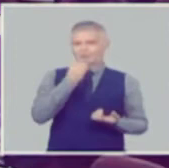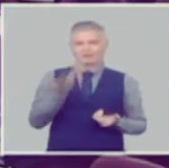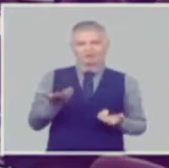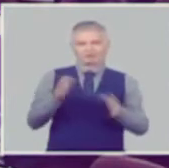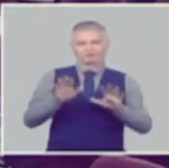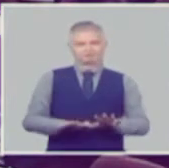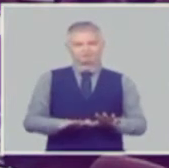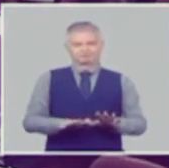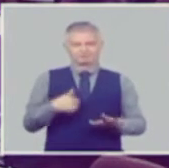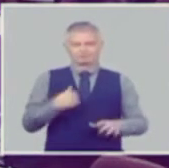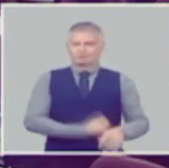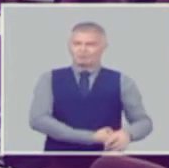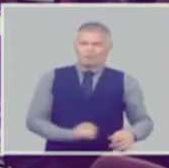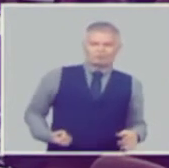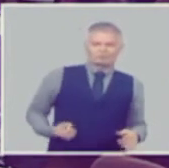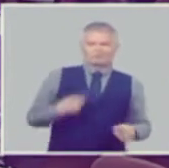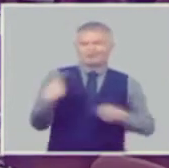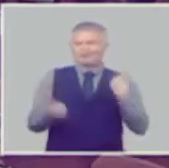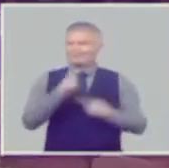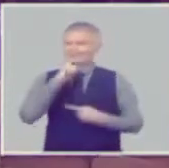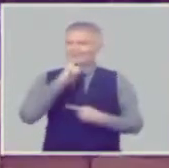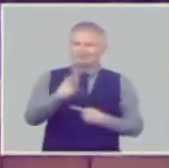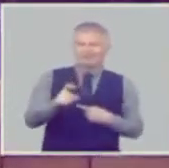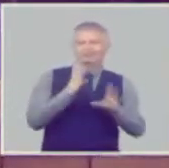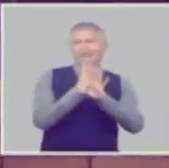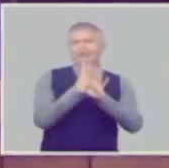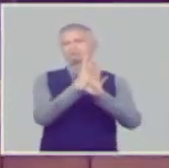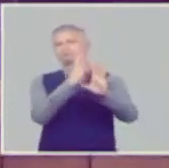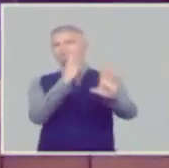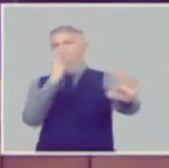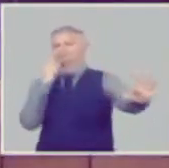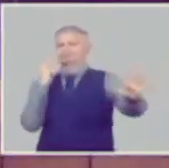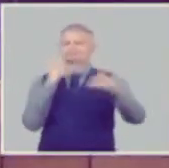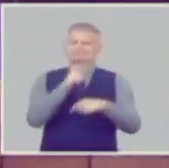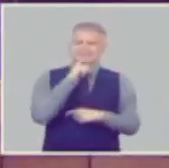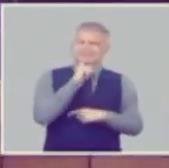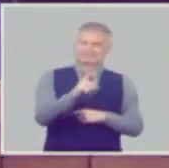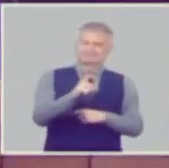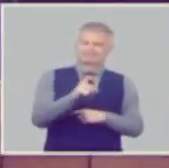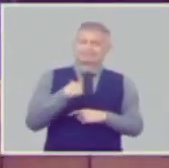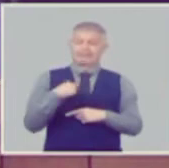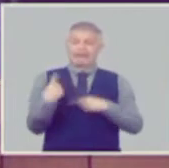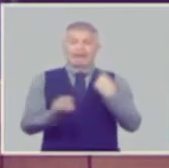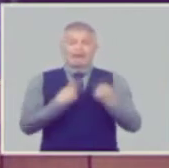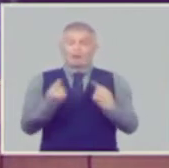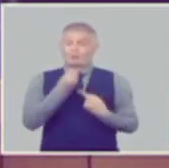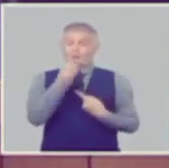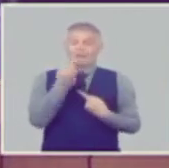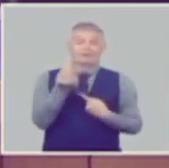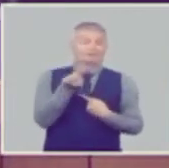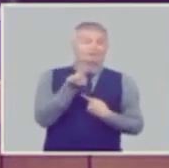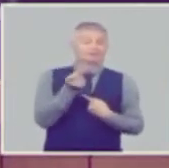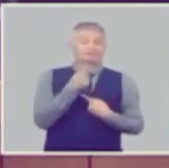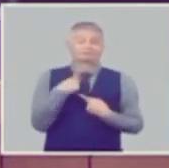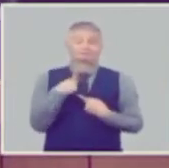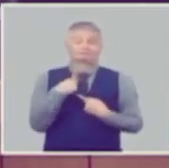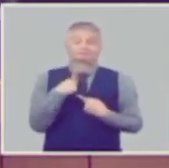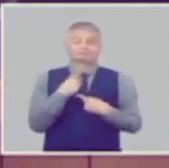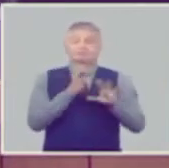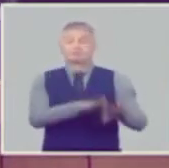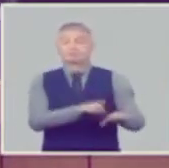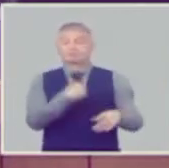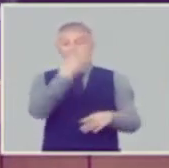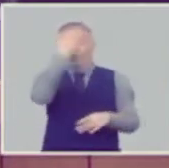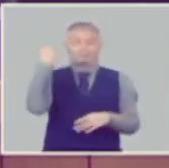Soportando carencias de todo tipo, colas desgastantes y una renuncia temporal a fiestas y abrazos, las cubanas y